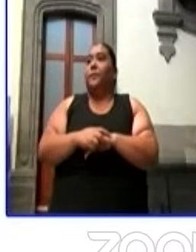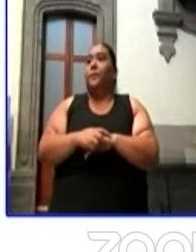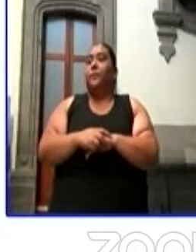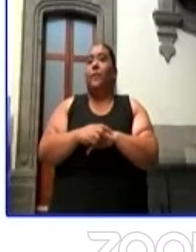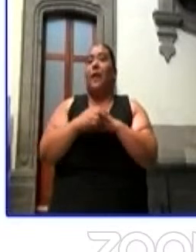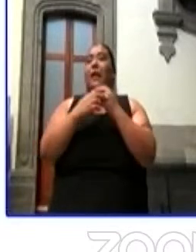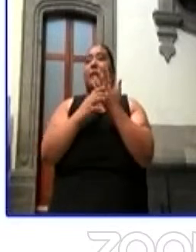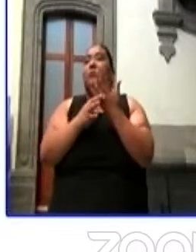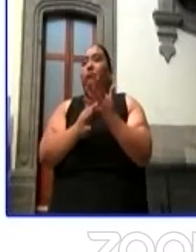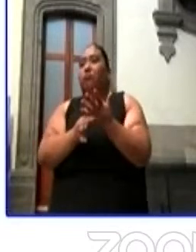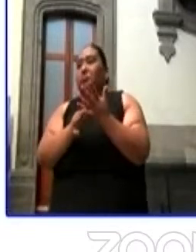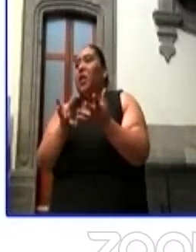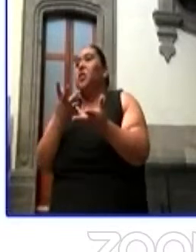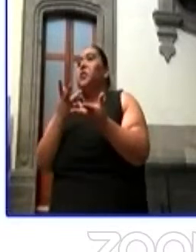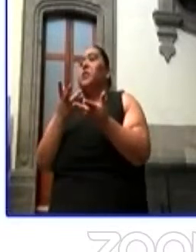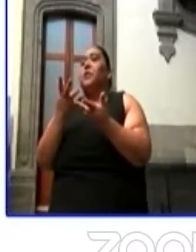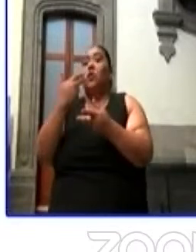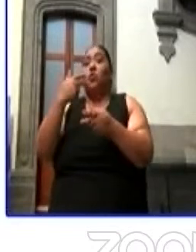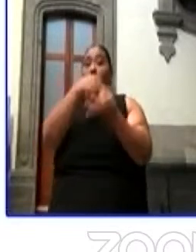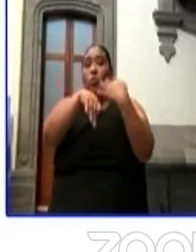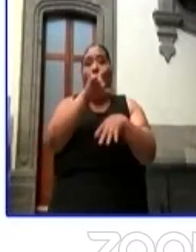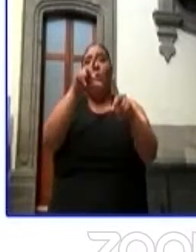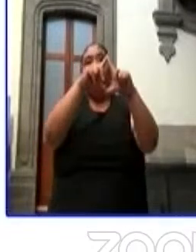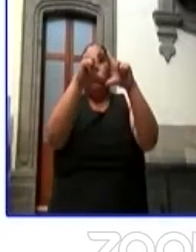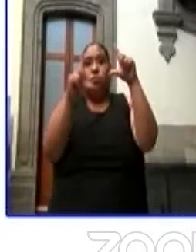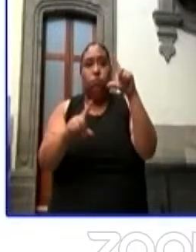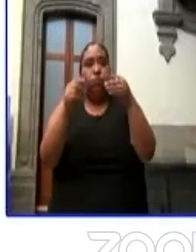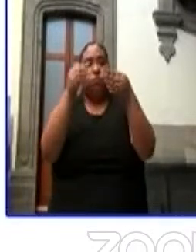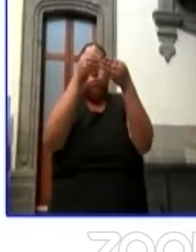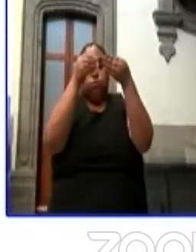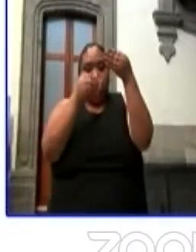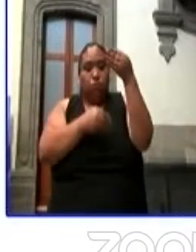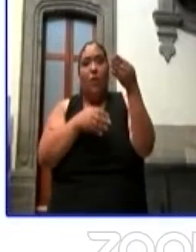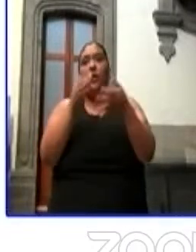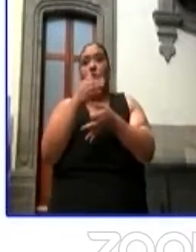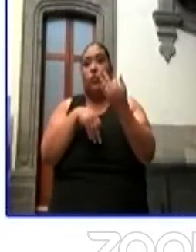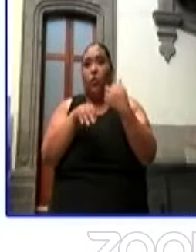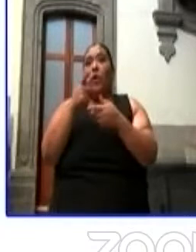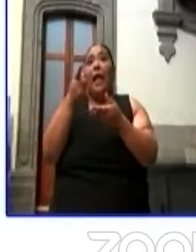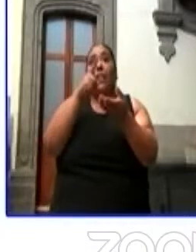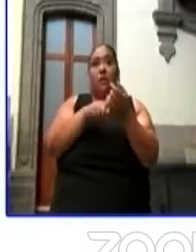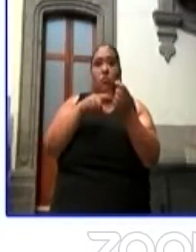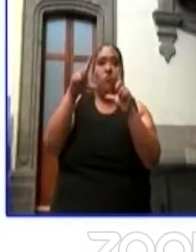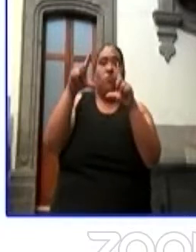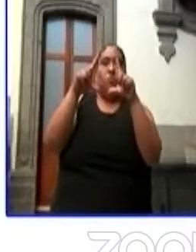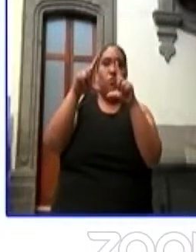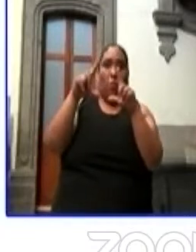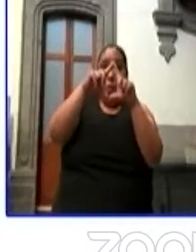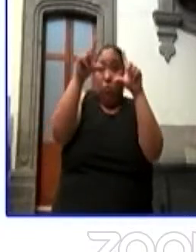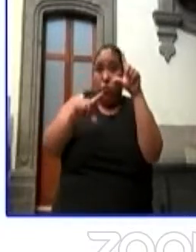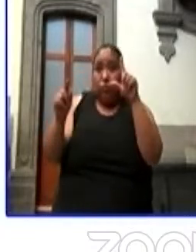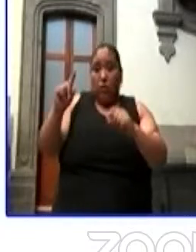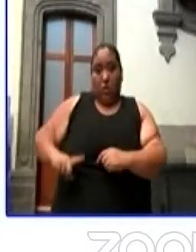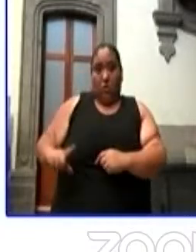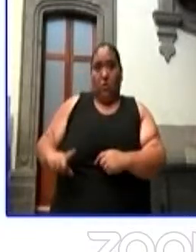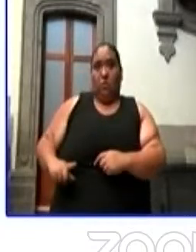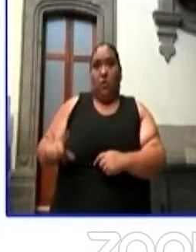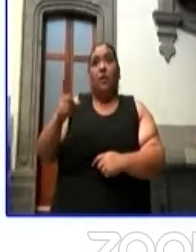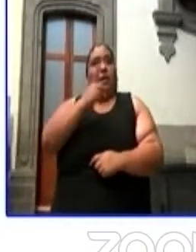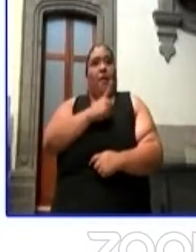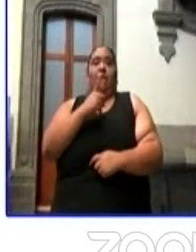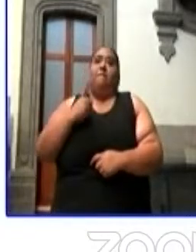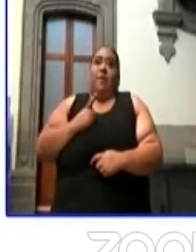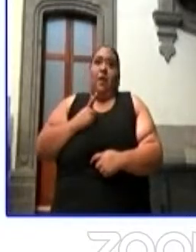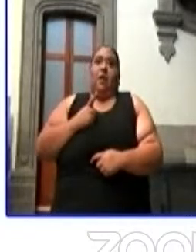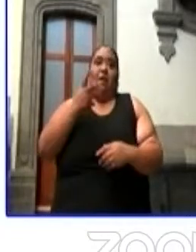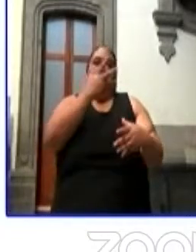decirles que este plan, pues como el objetivo es que lo aplique el gobierno, pues le teníamos que involucrar. Y por